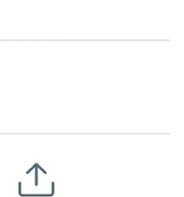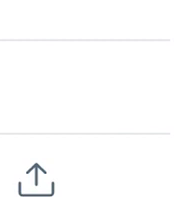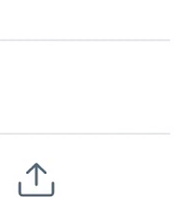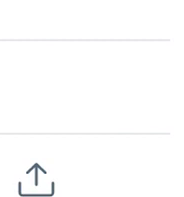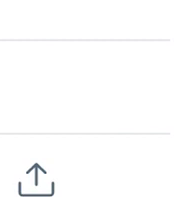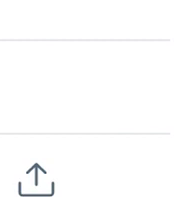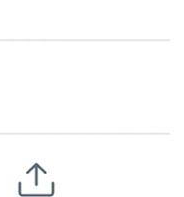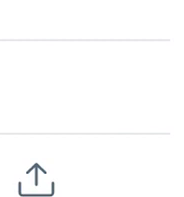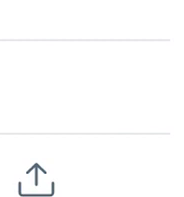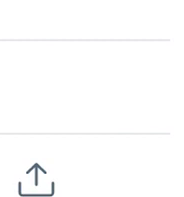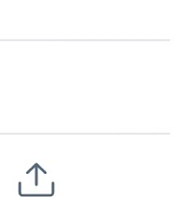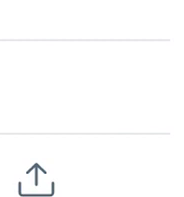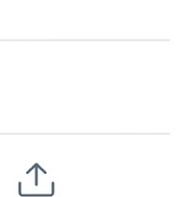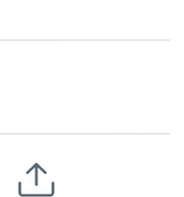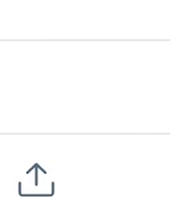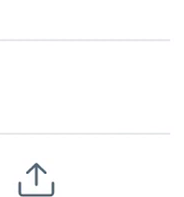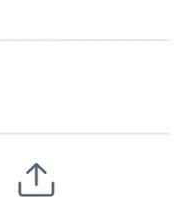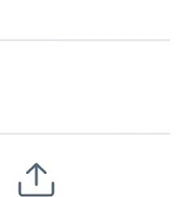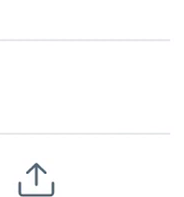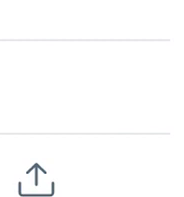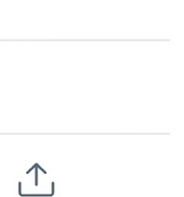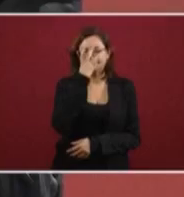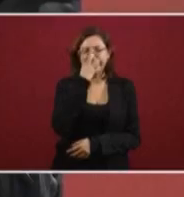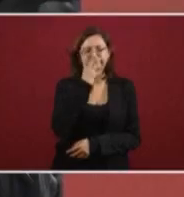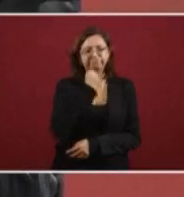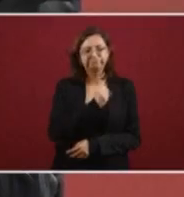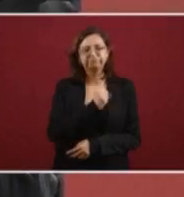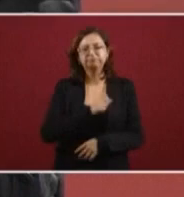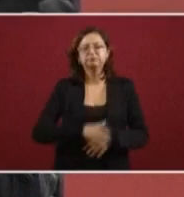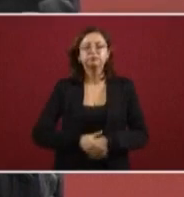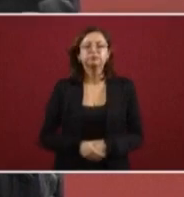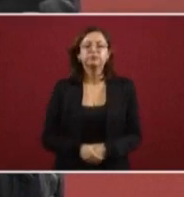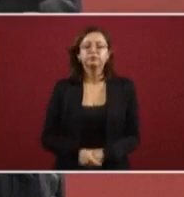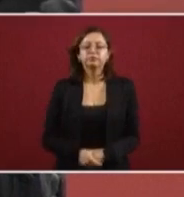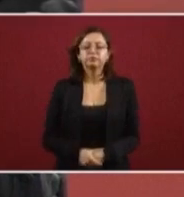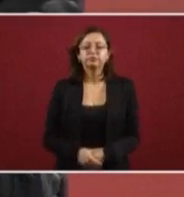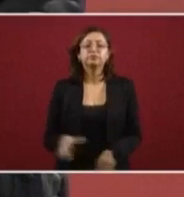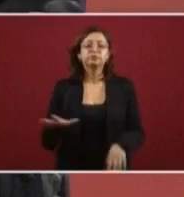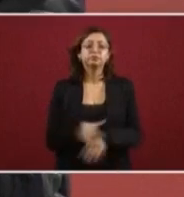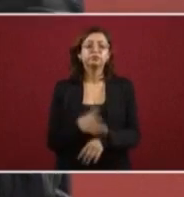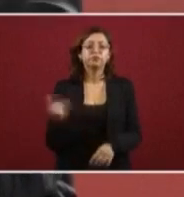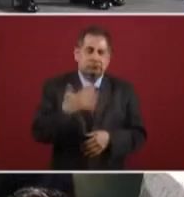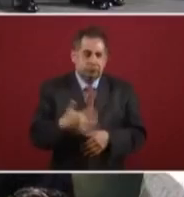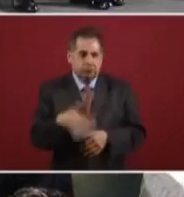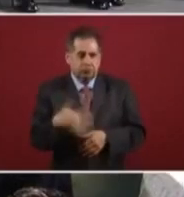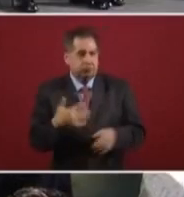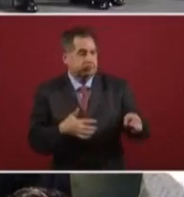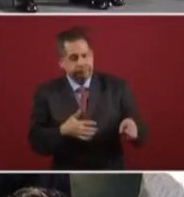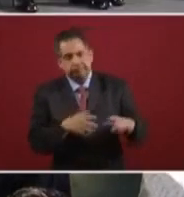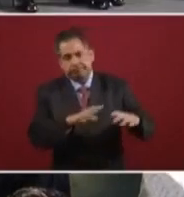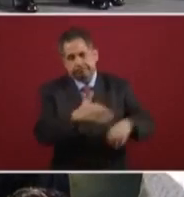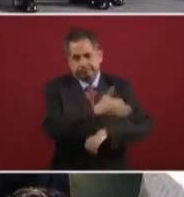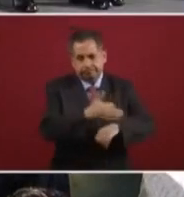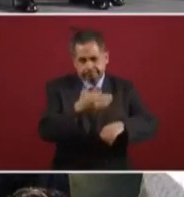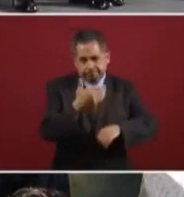faz de la tierra decía el mandatario en un tuit en el que instaba a su homólogo mexicano a llamarlo por teléfono para solicitar la ayuda del vecino